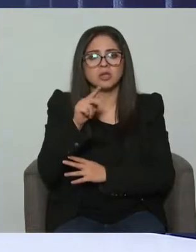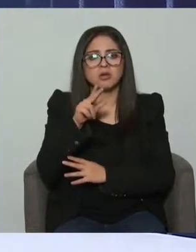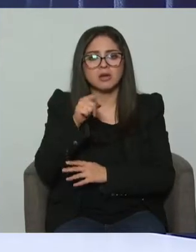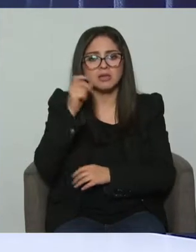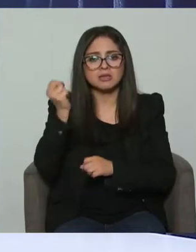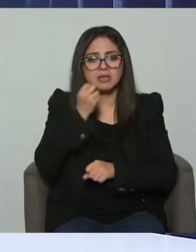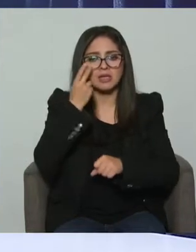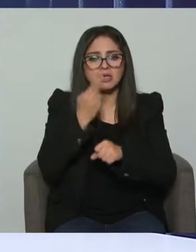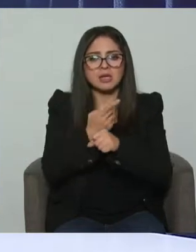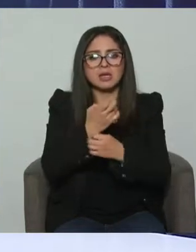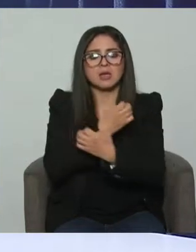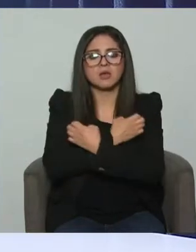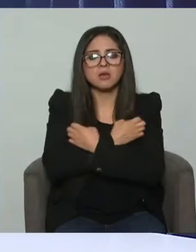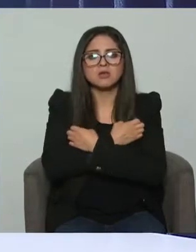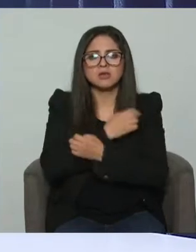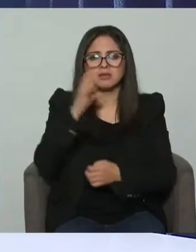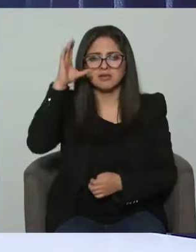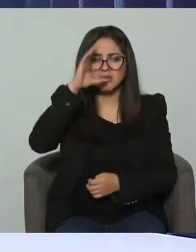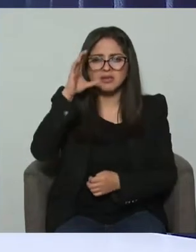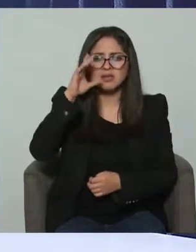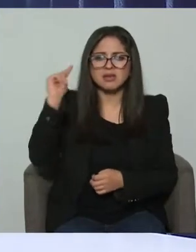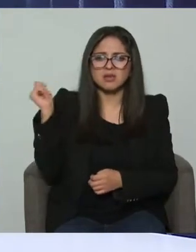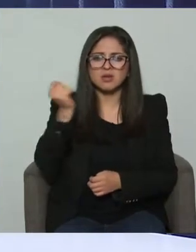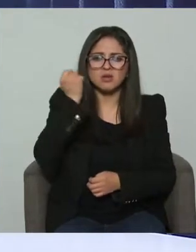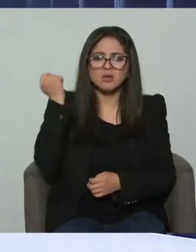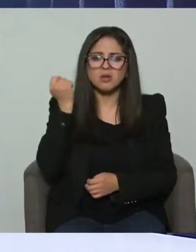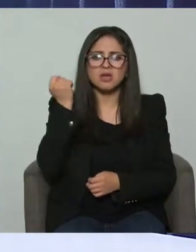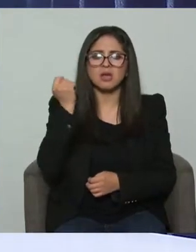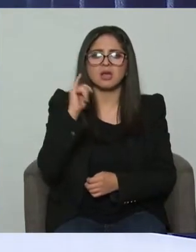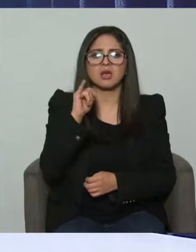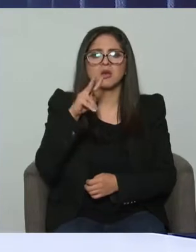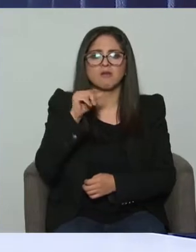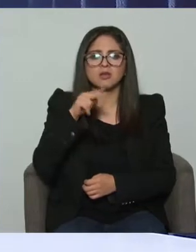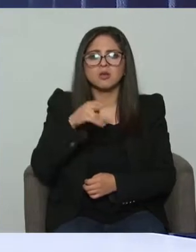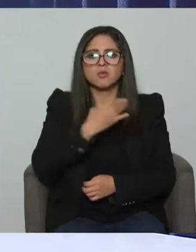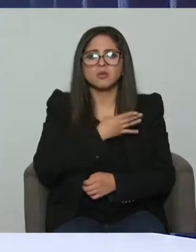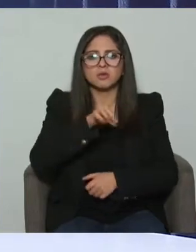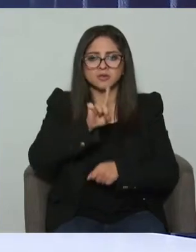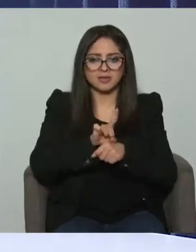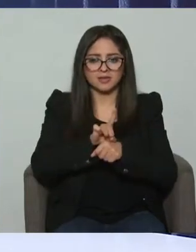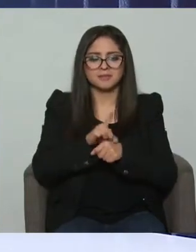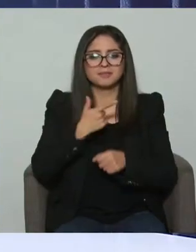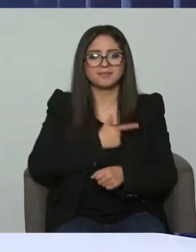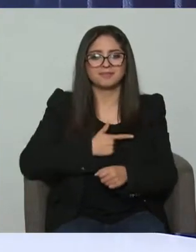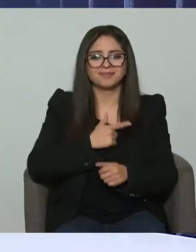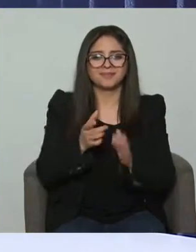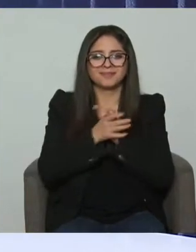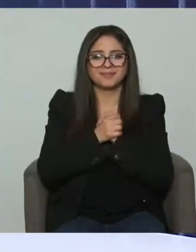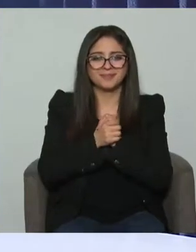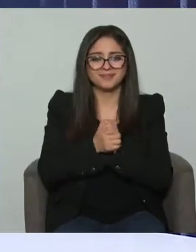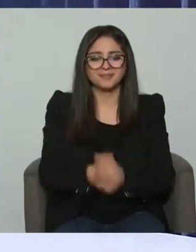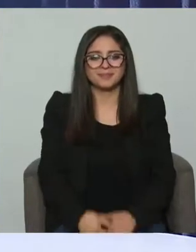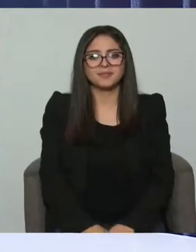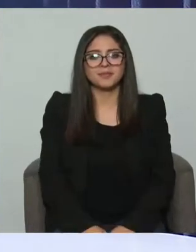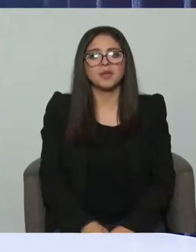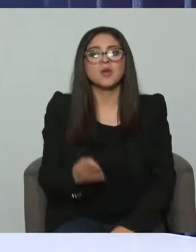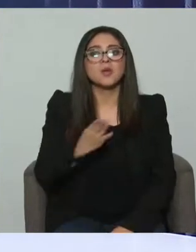de Educación, Ciencia, Tecnología e Innovación. ¿Qué tal? Muy buenos días, Rosaura, qué gusto saludarte. Buenos días, Mariana, buenos